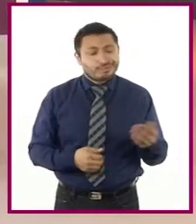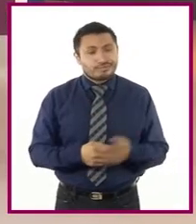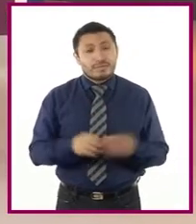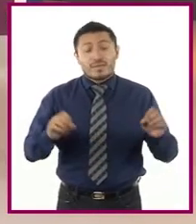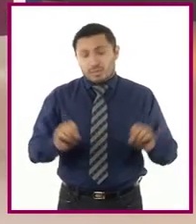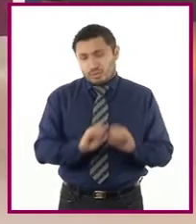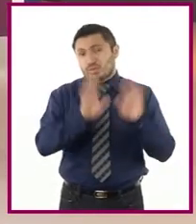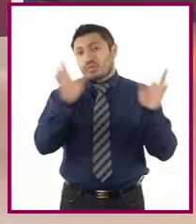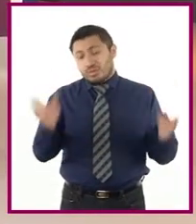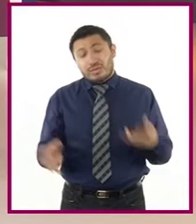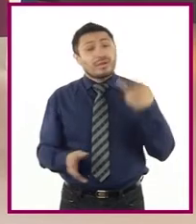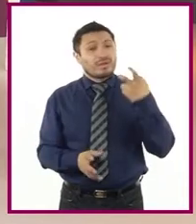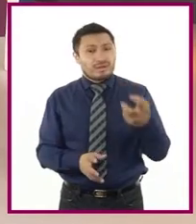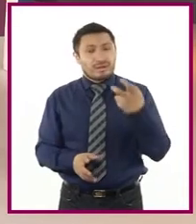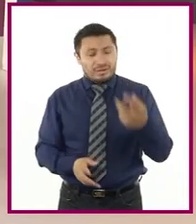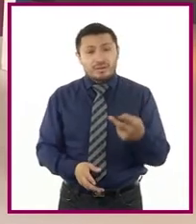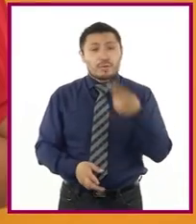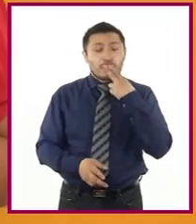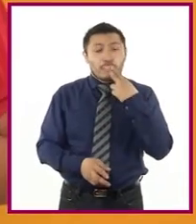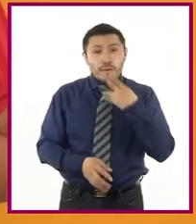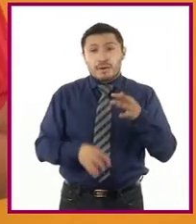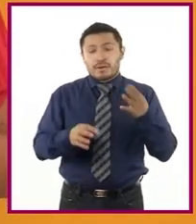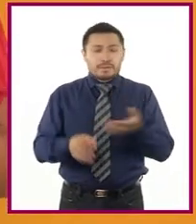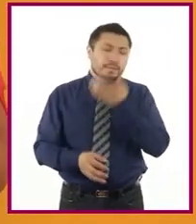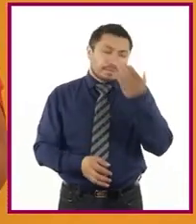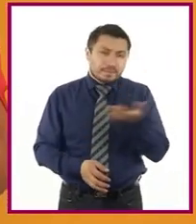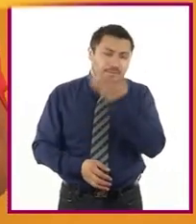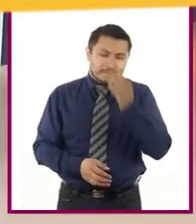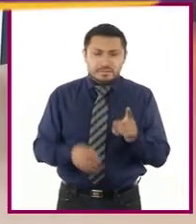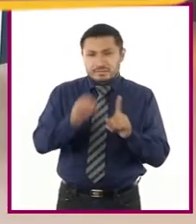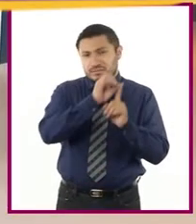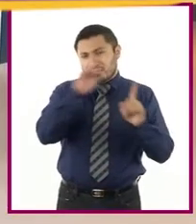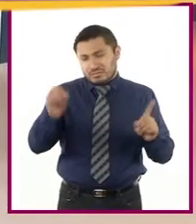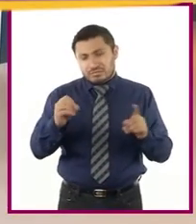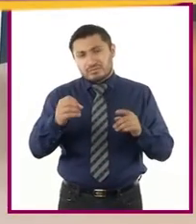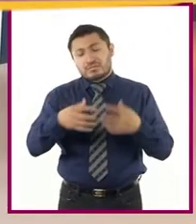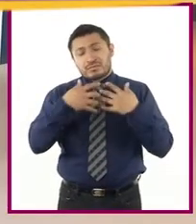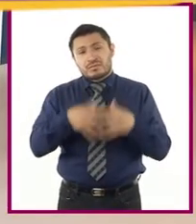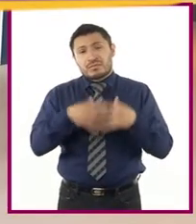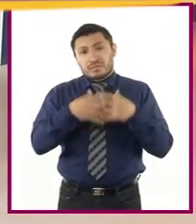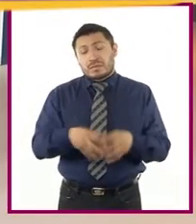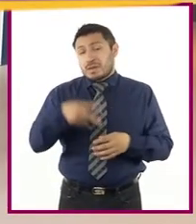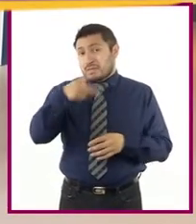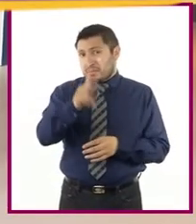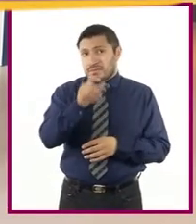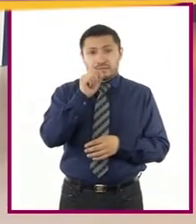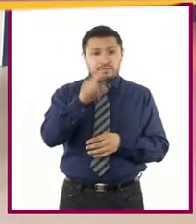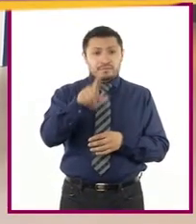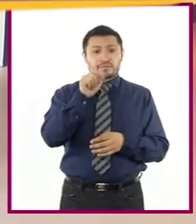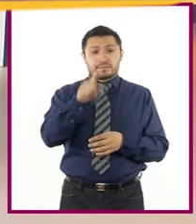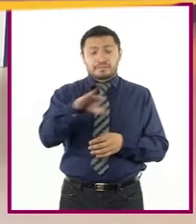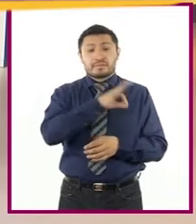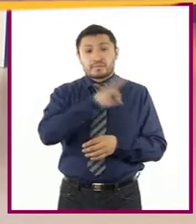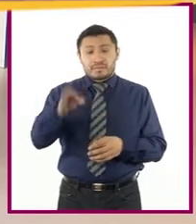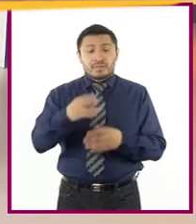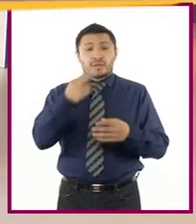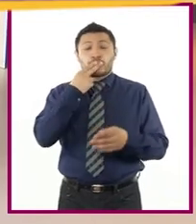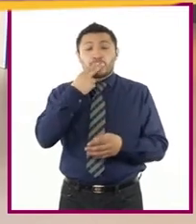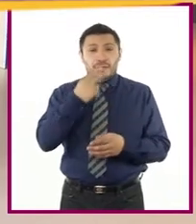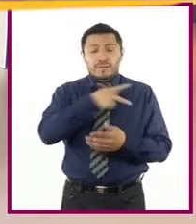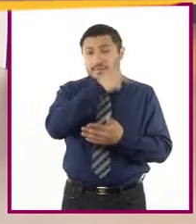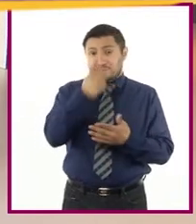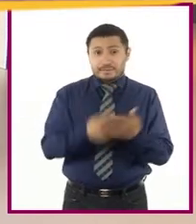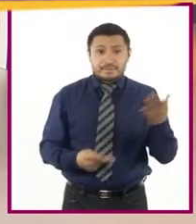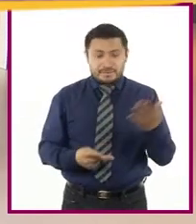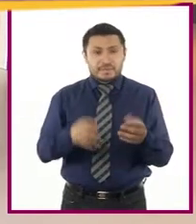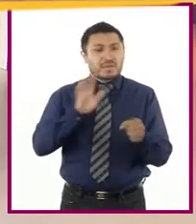Claro, por eso su uso es frecuente en los procesos industriales, pero también podemos usarlo en tu